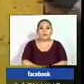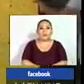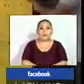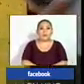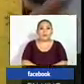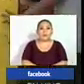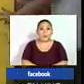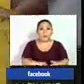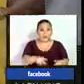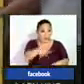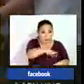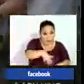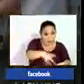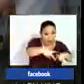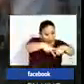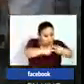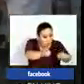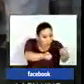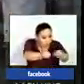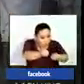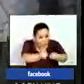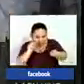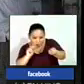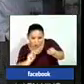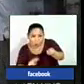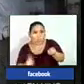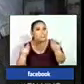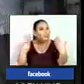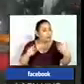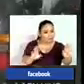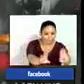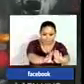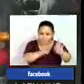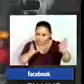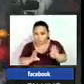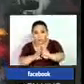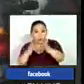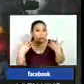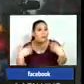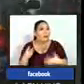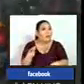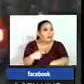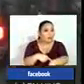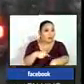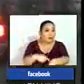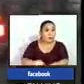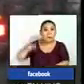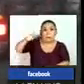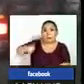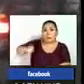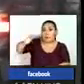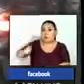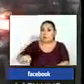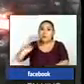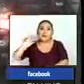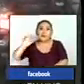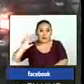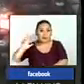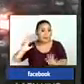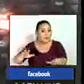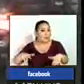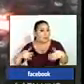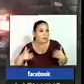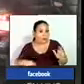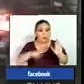Los talleres de mecánica automotriz abrieron sus puertas. Pasaron 3 meses sin funcionar por las medidas para combatir